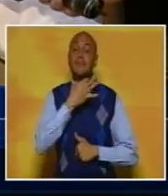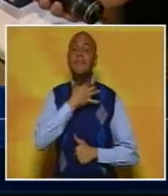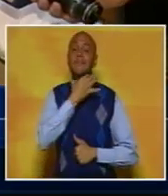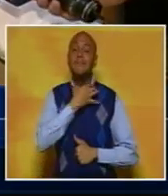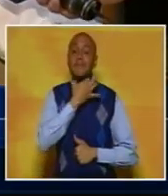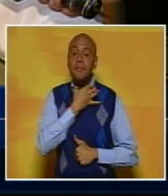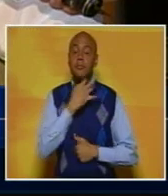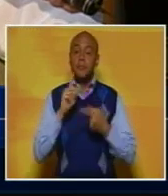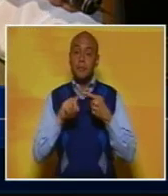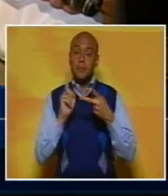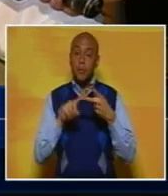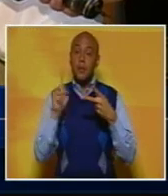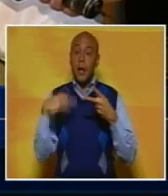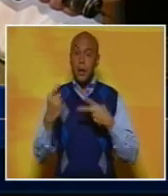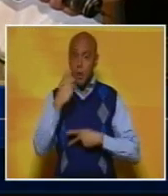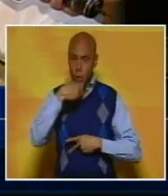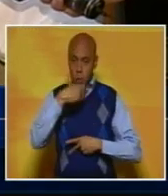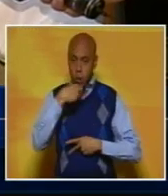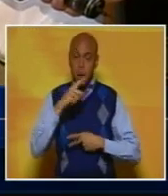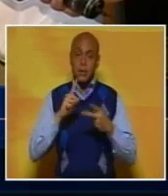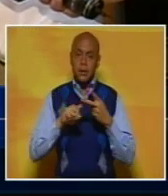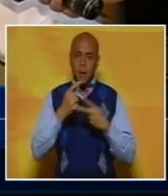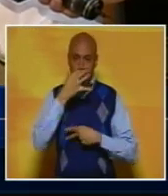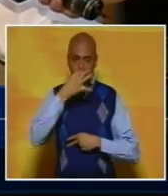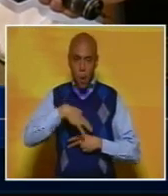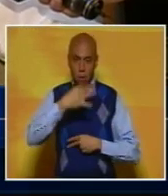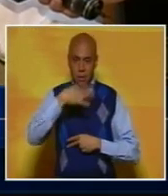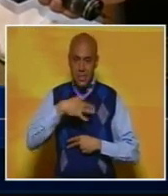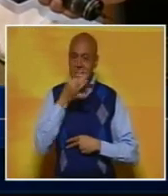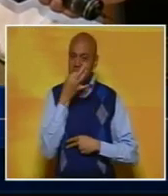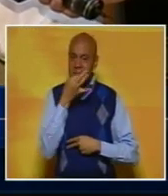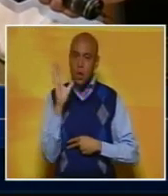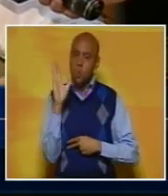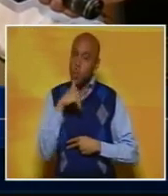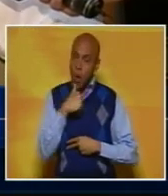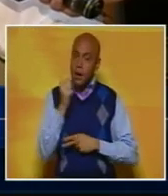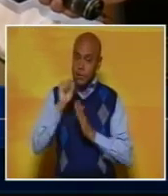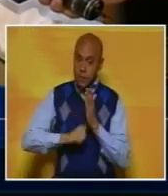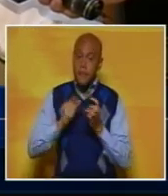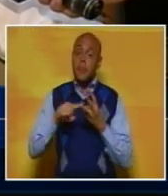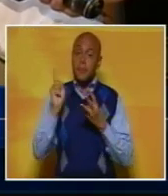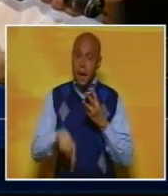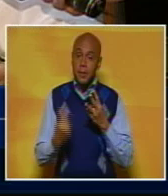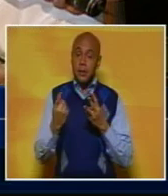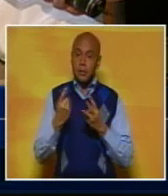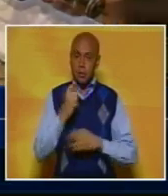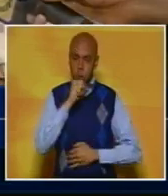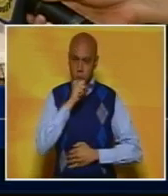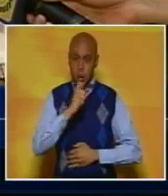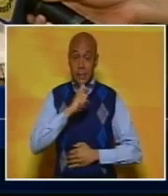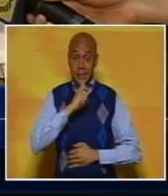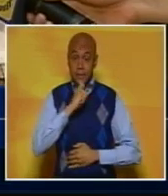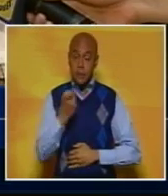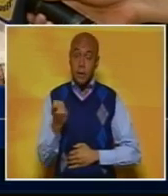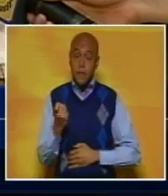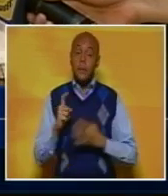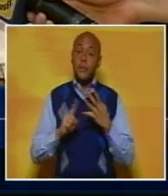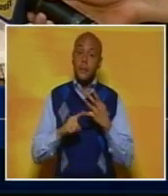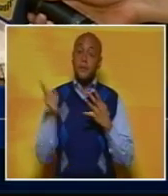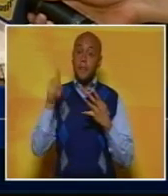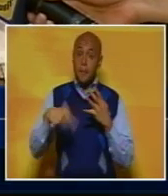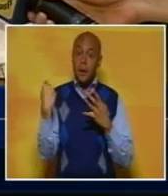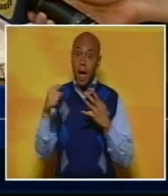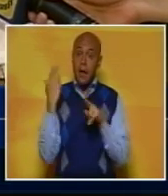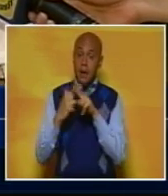tos y ausencia de secreciones nasales, dificultad respiratoria, por supuesto. Existen factores